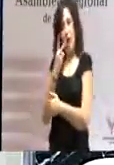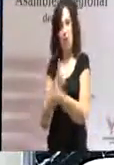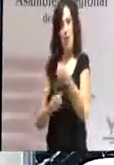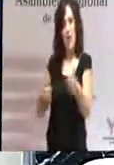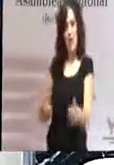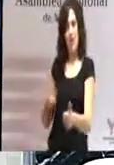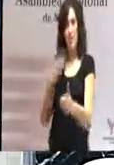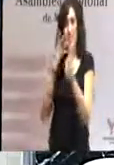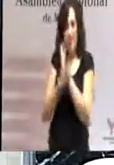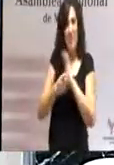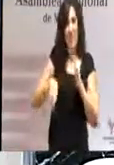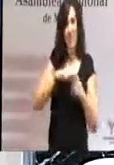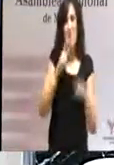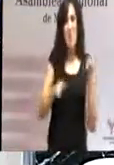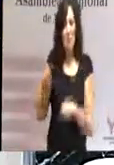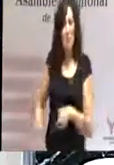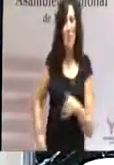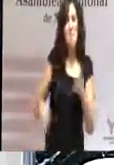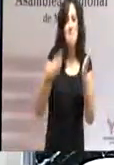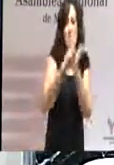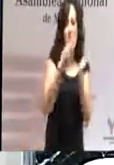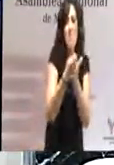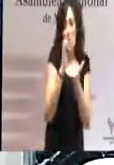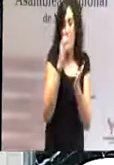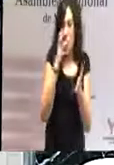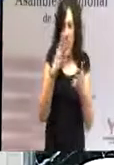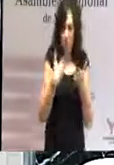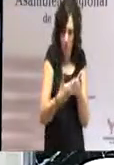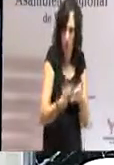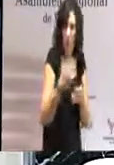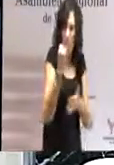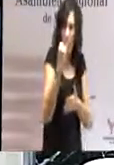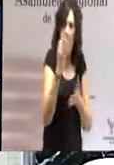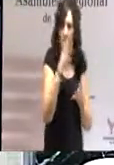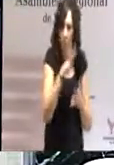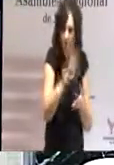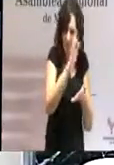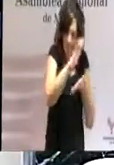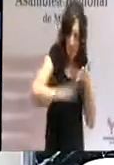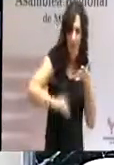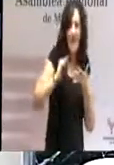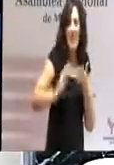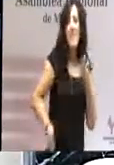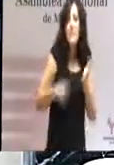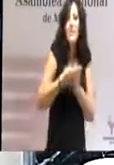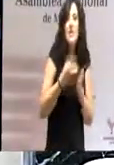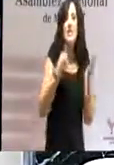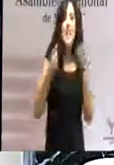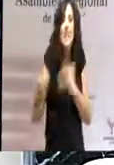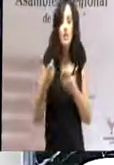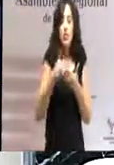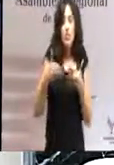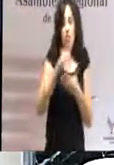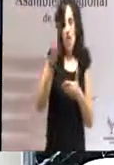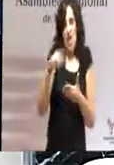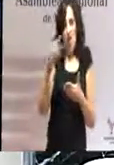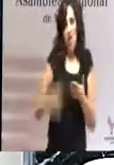a los murcianos o nos va a costar, o así está en los papeles y en las demandas, la nada despreciable cifra de 600 millones de